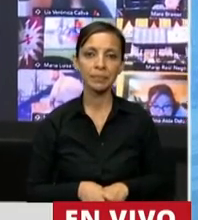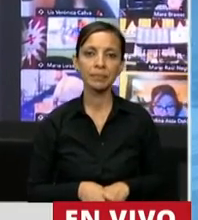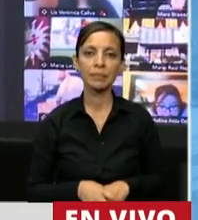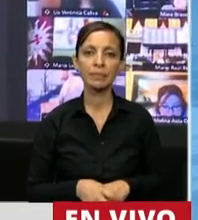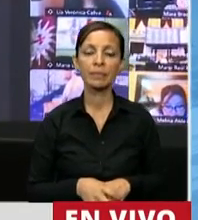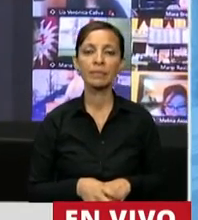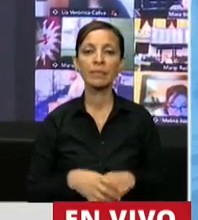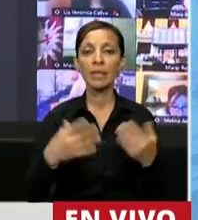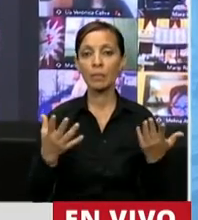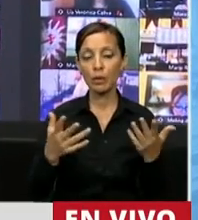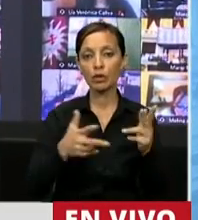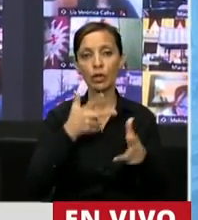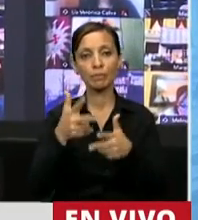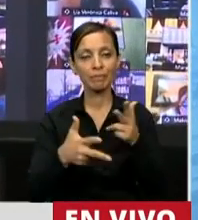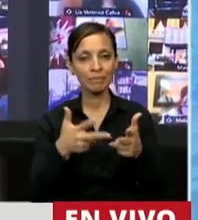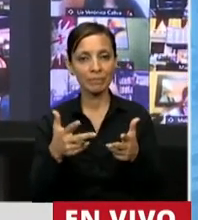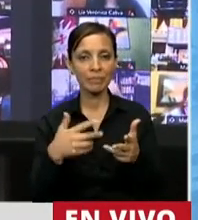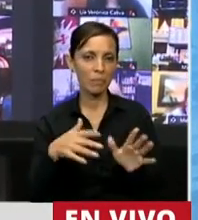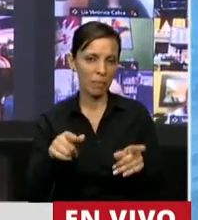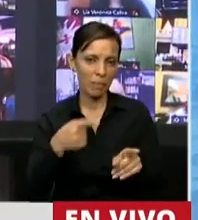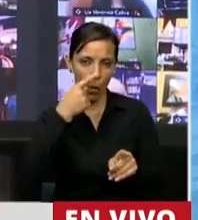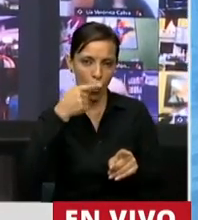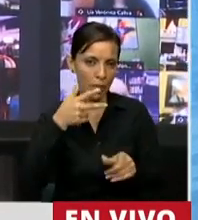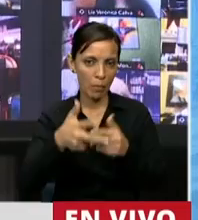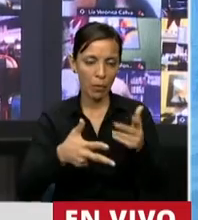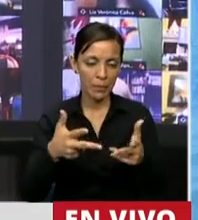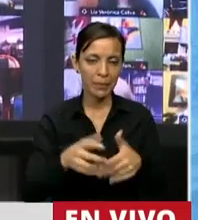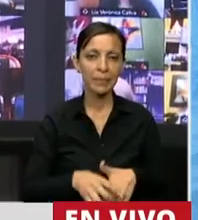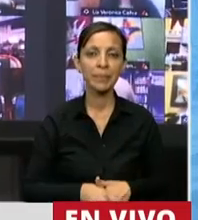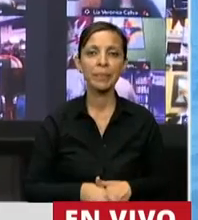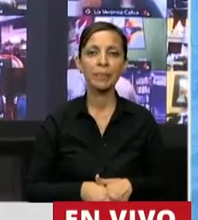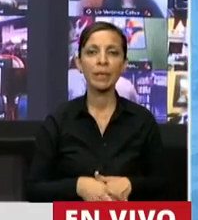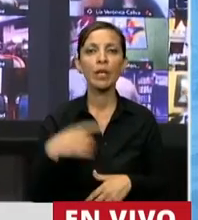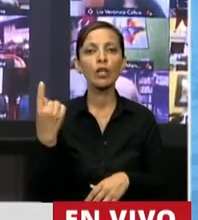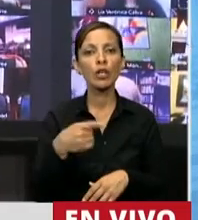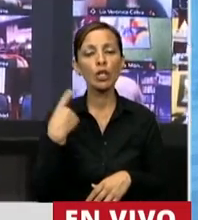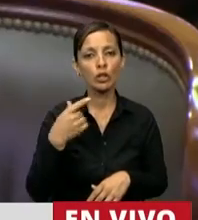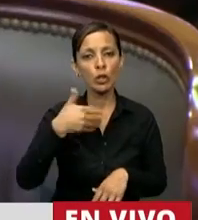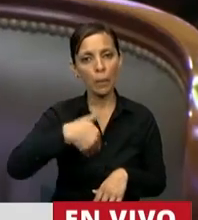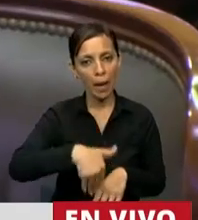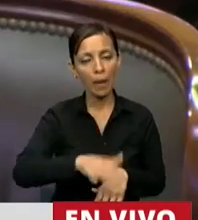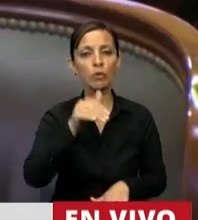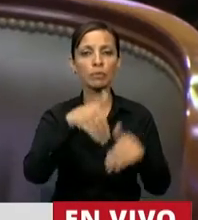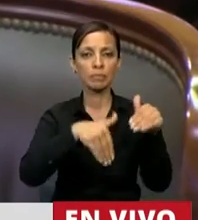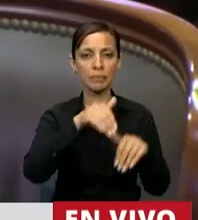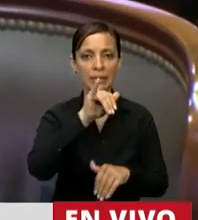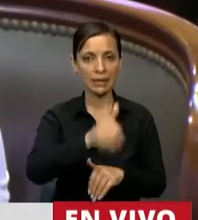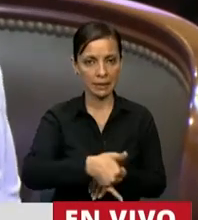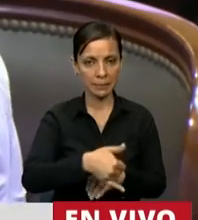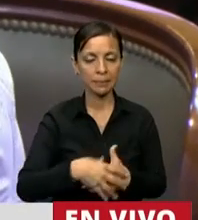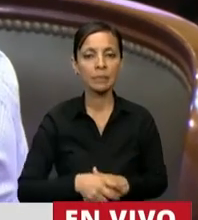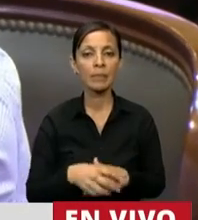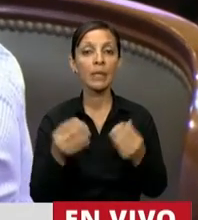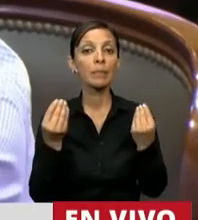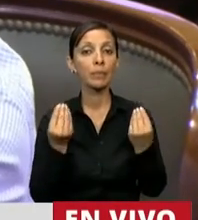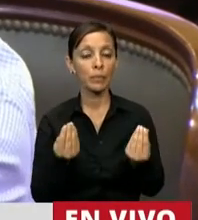aspecto, le decía al principio, y con esto voy a ir finalizando, nosotros vamos a acompañar este proyecto